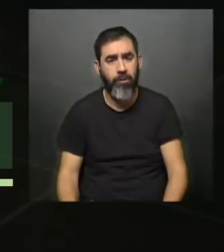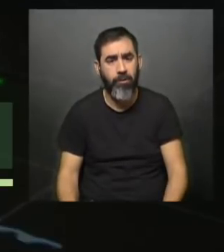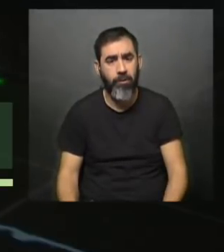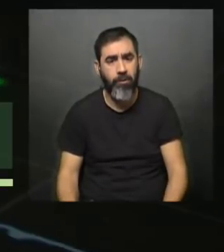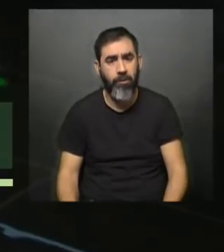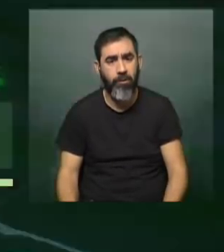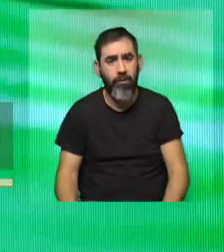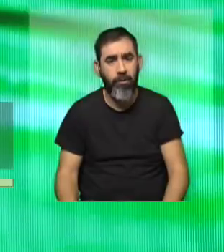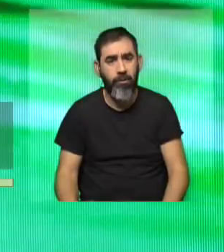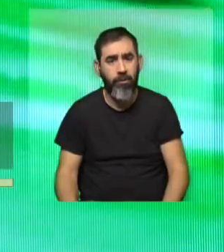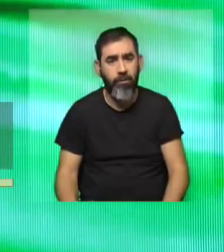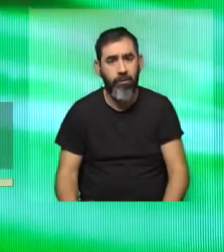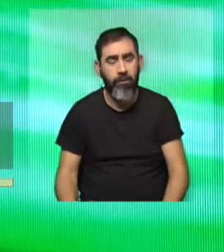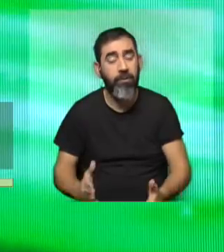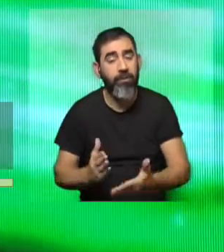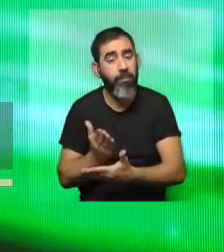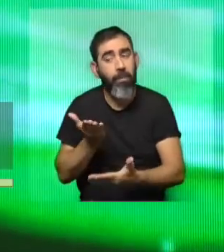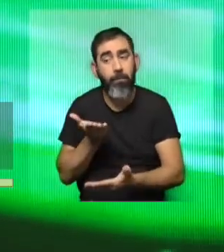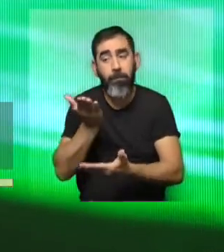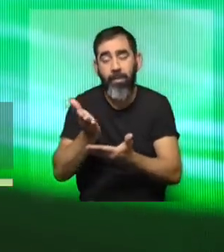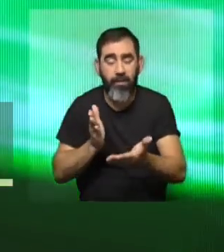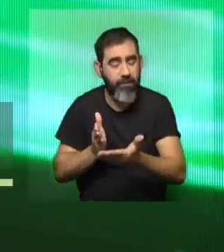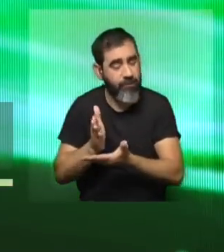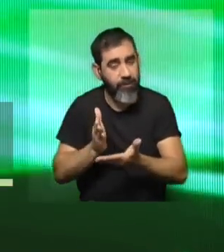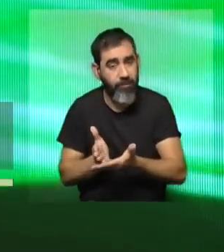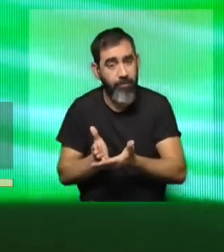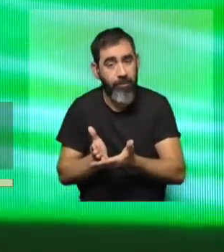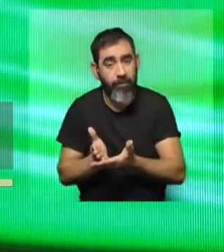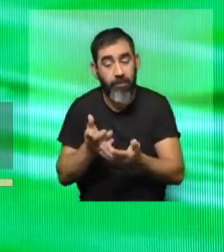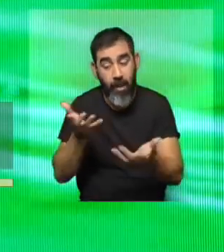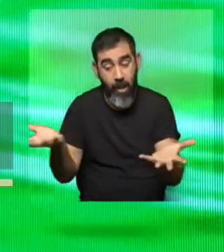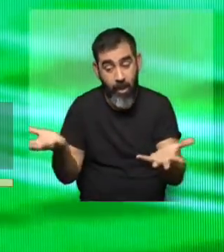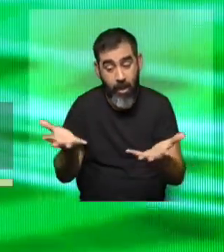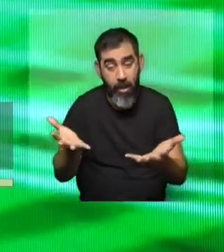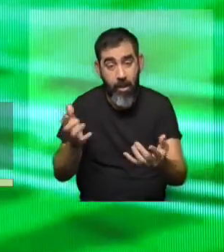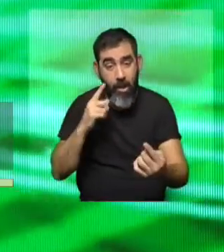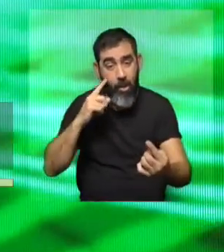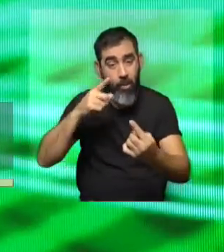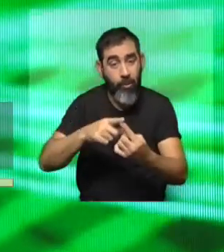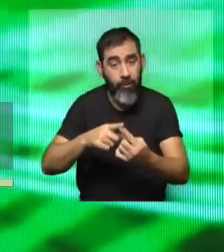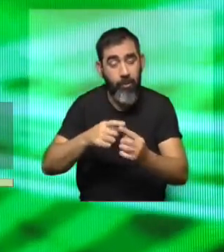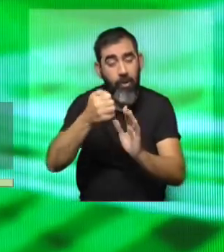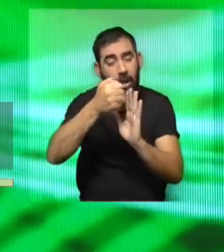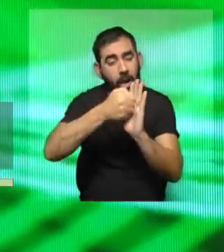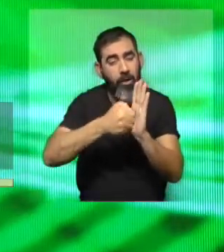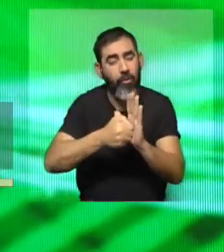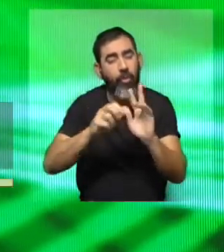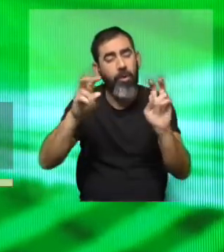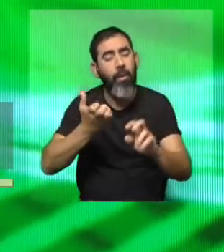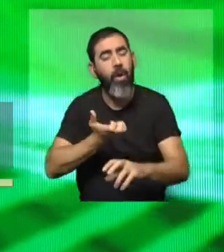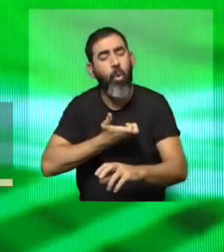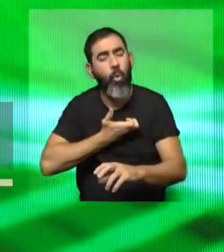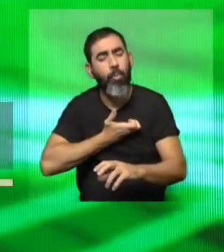Sí este siempre se pide lo que apuntamos esta vez es hay un artículo sobre homicidios